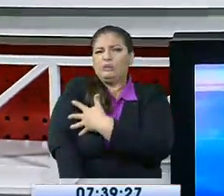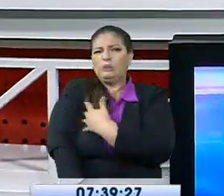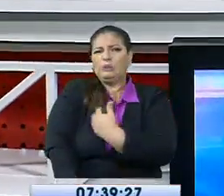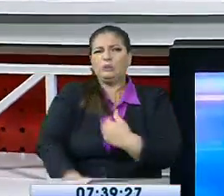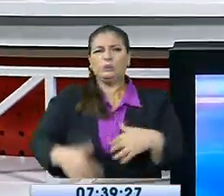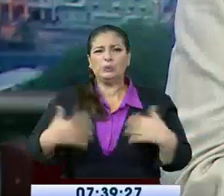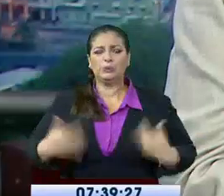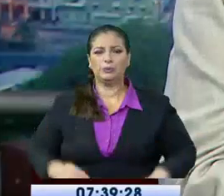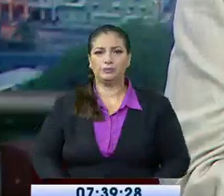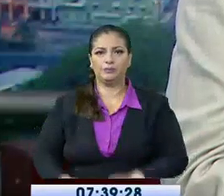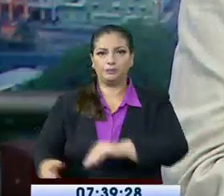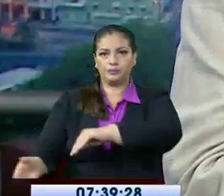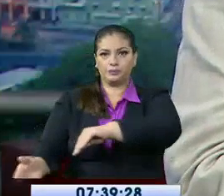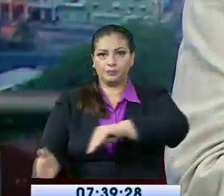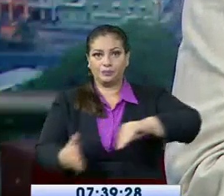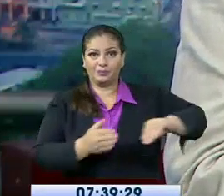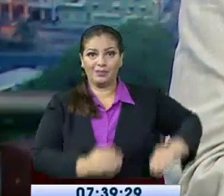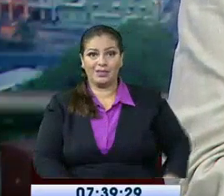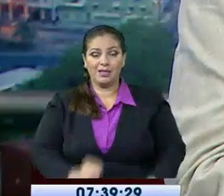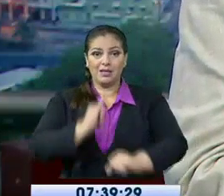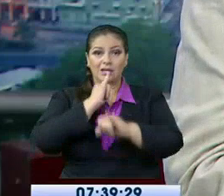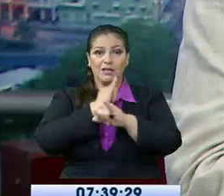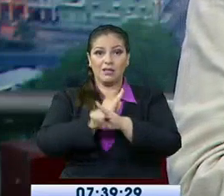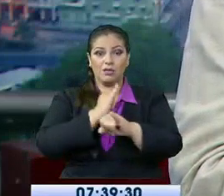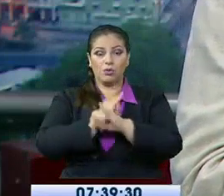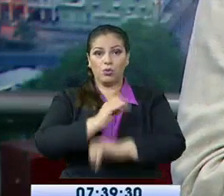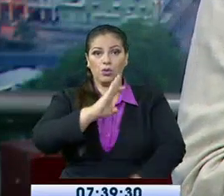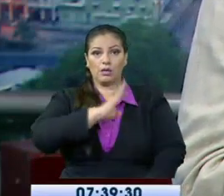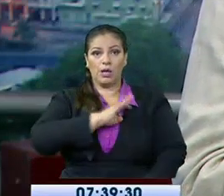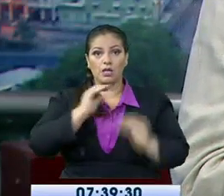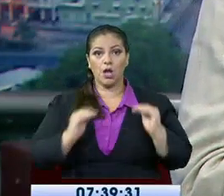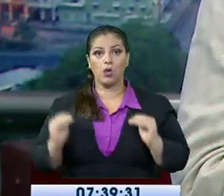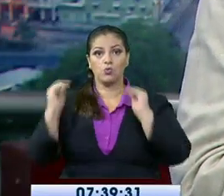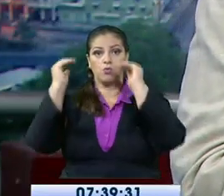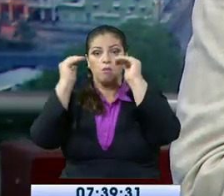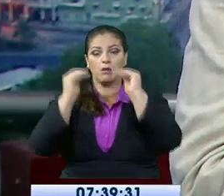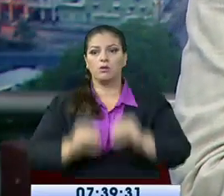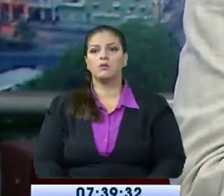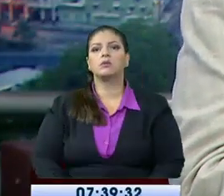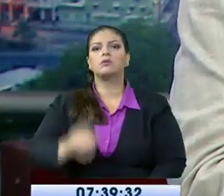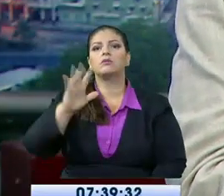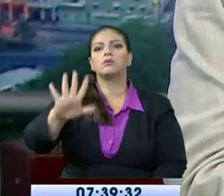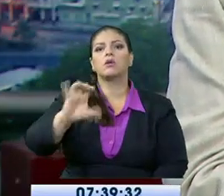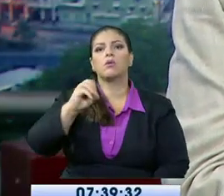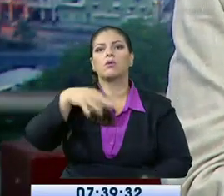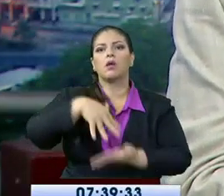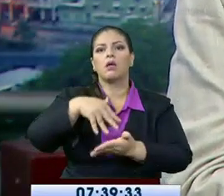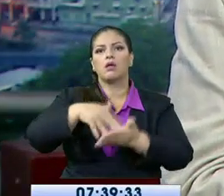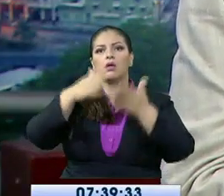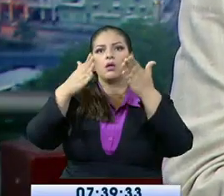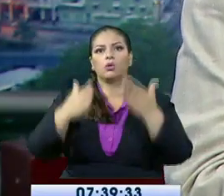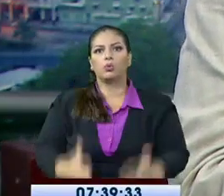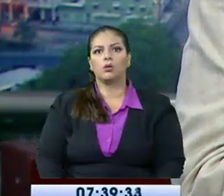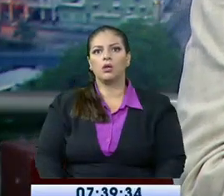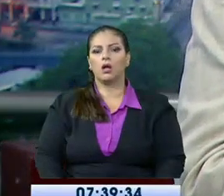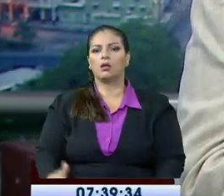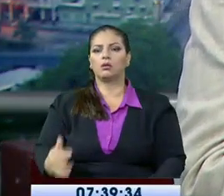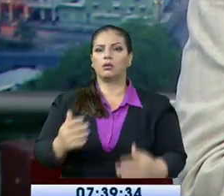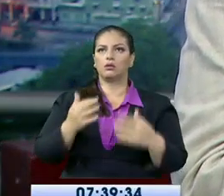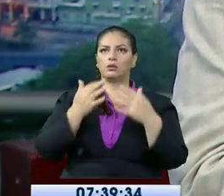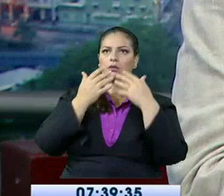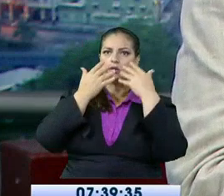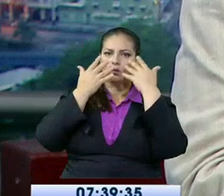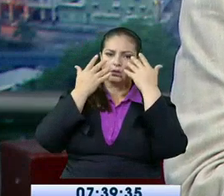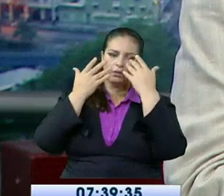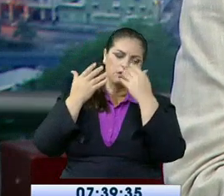50 estudiantes de un instituto superior técnico resultaron afectados por la inhalación de lo que podría ser pesticida. Esto sucedió en Puerto